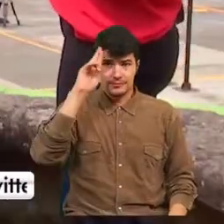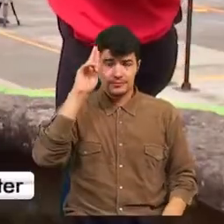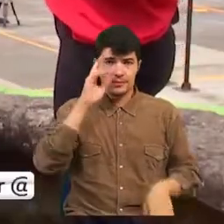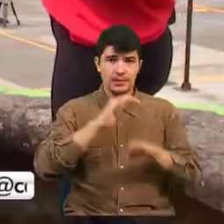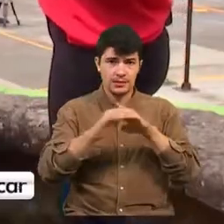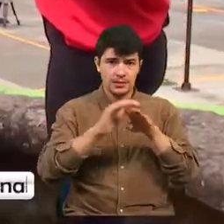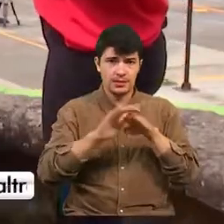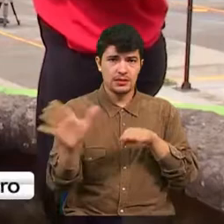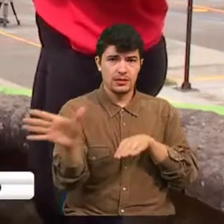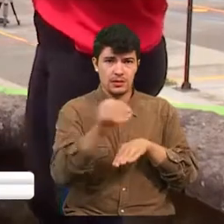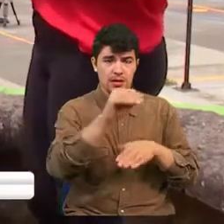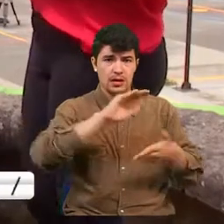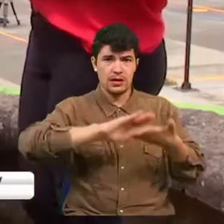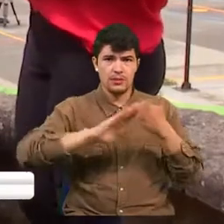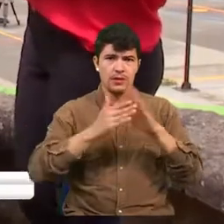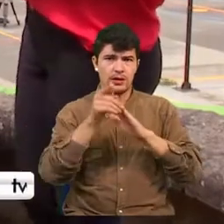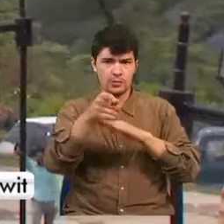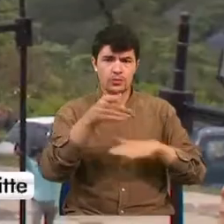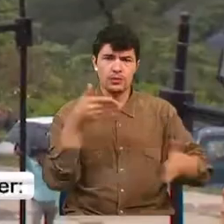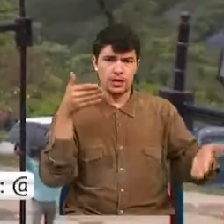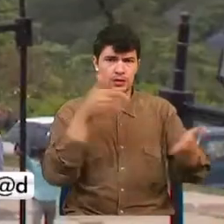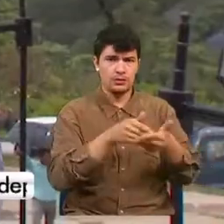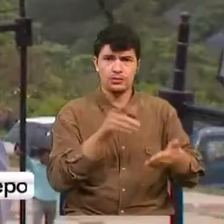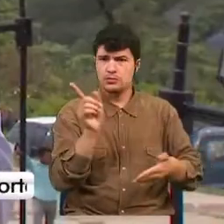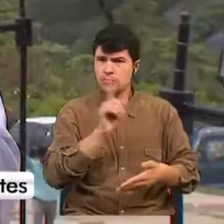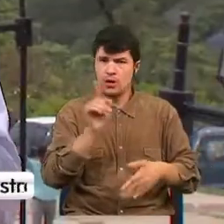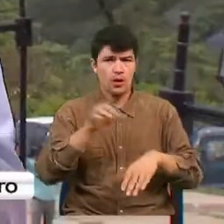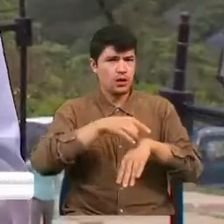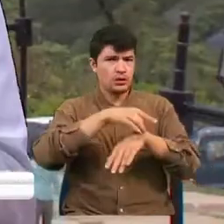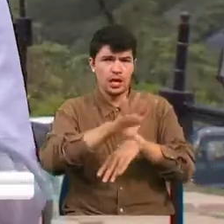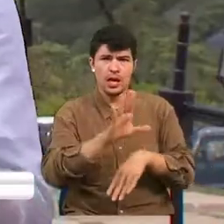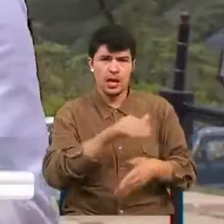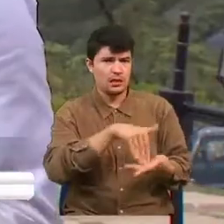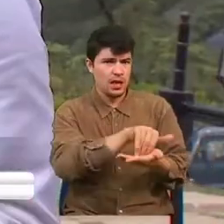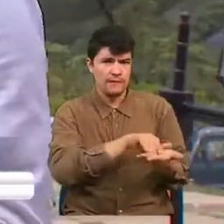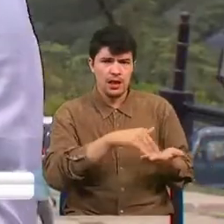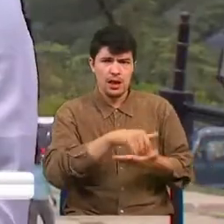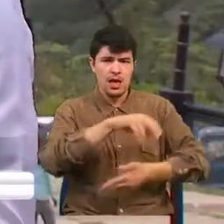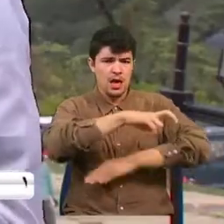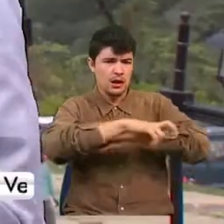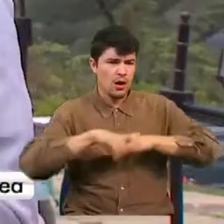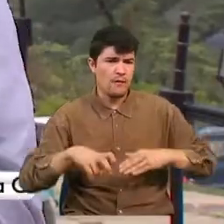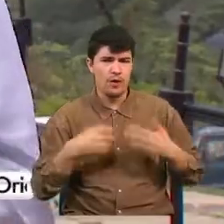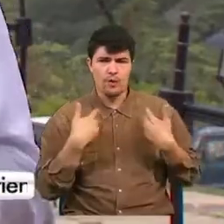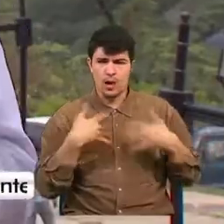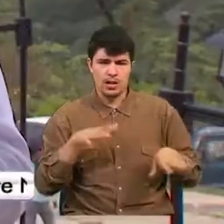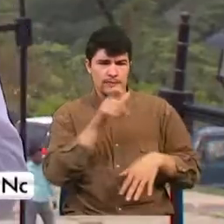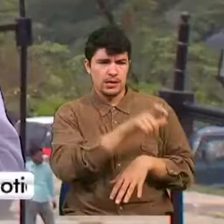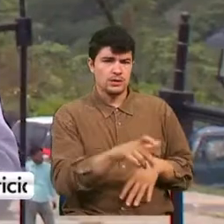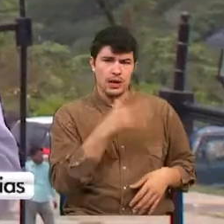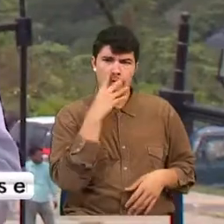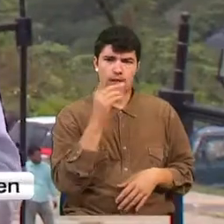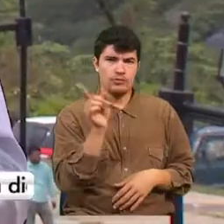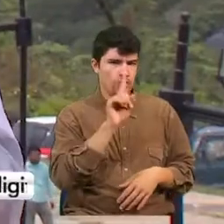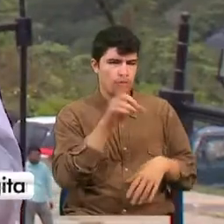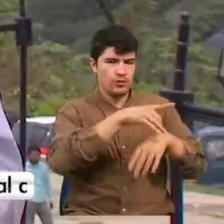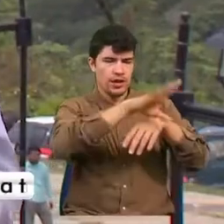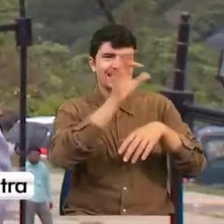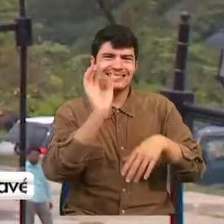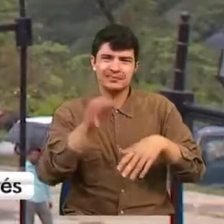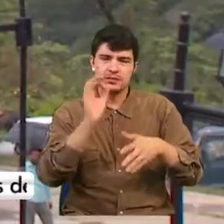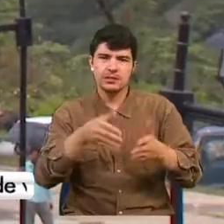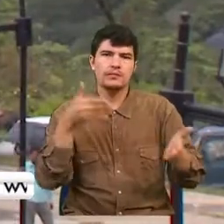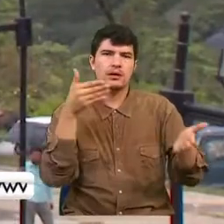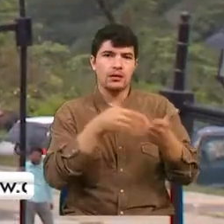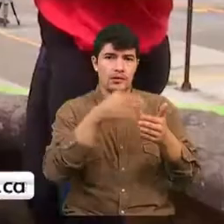a nuestra comunidad a denunciar, no podemos permitir ningún flagelo delincuencial en ninguna parte del departamento de Santander, y por